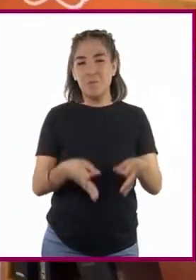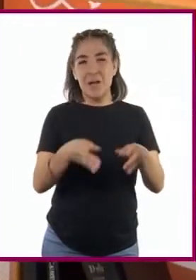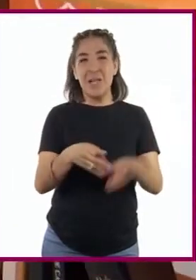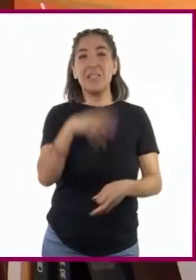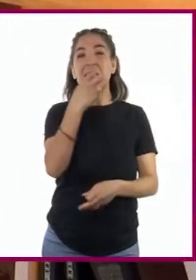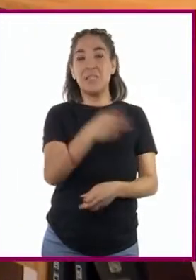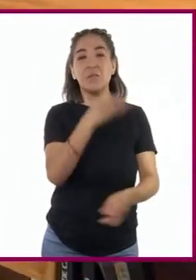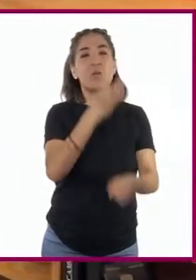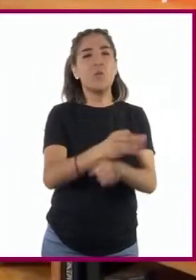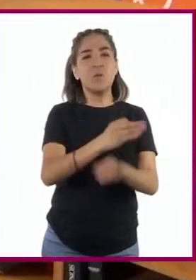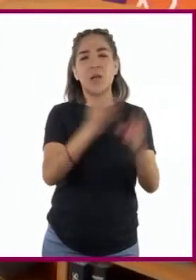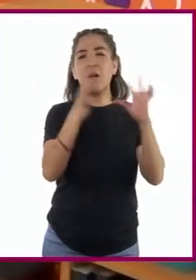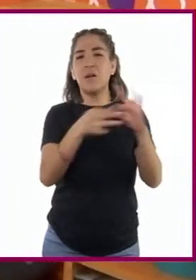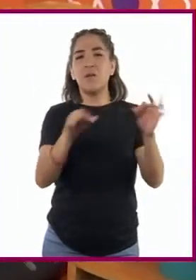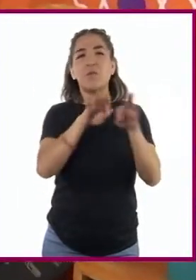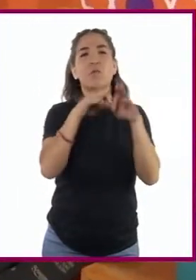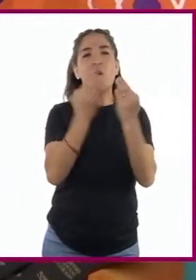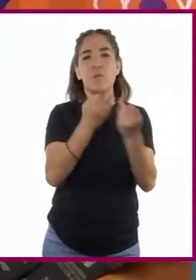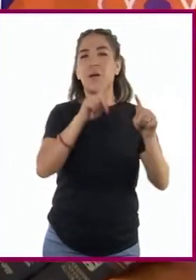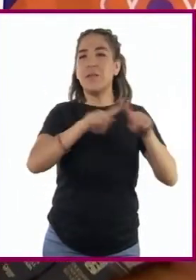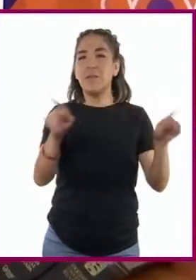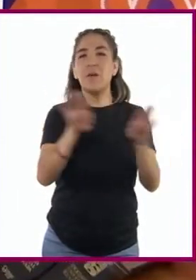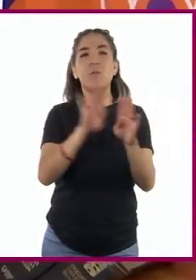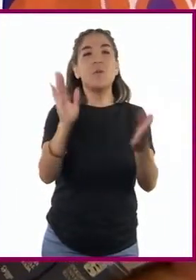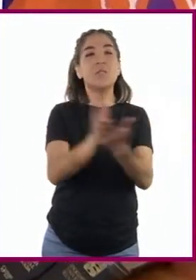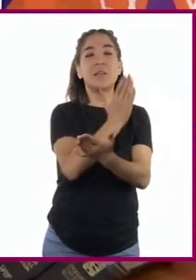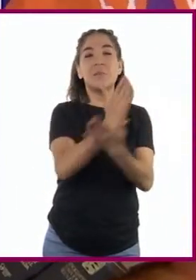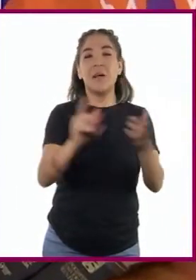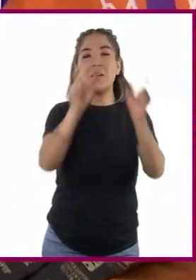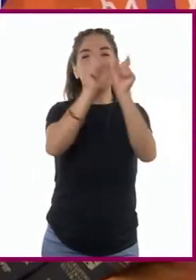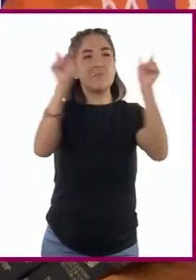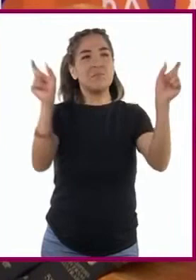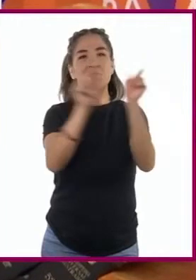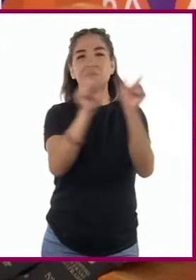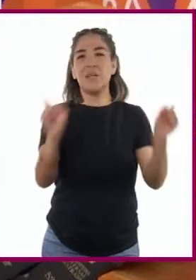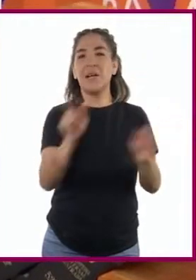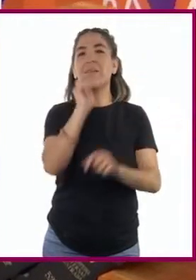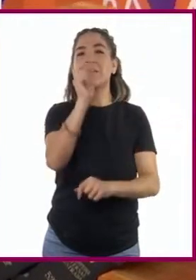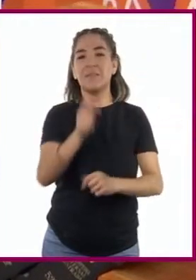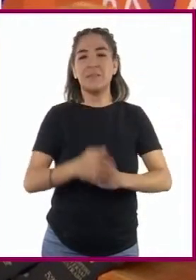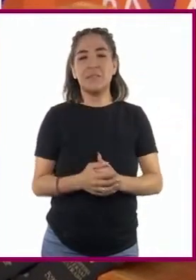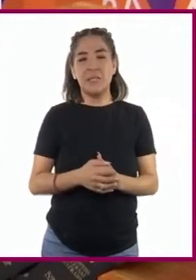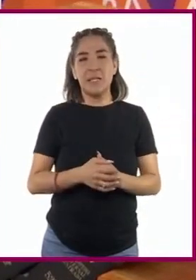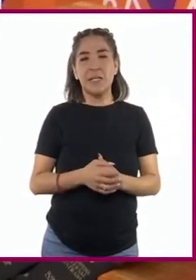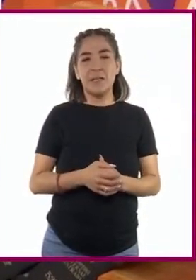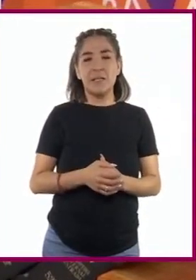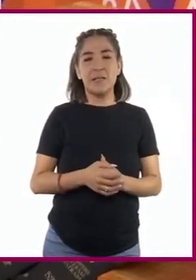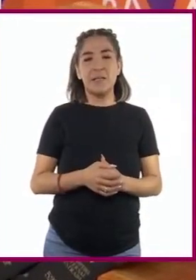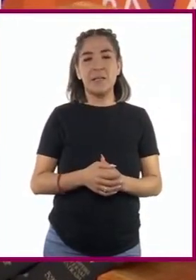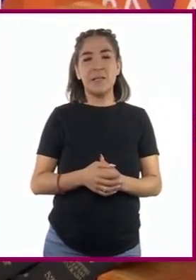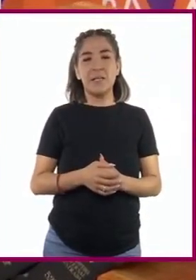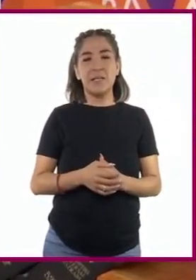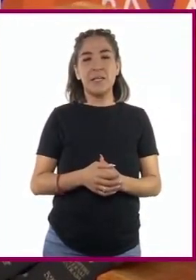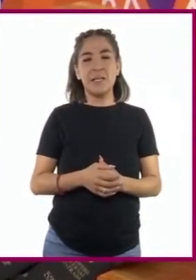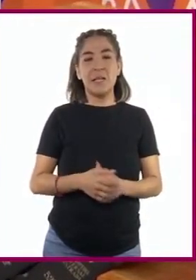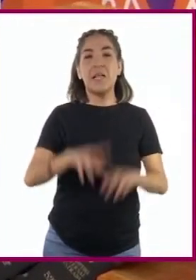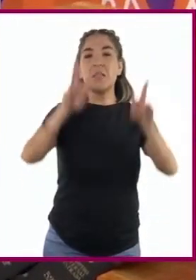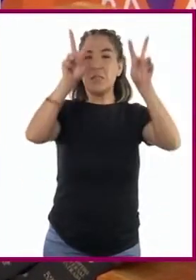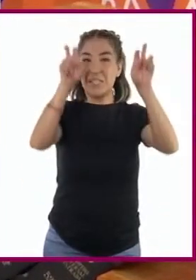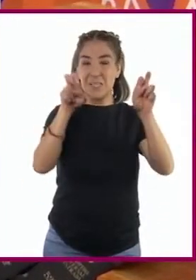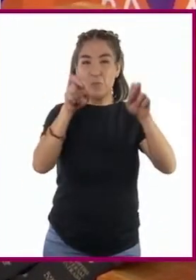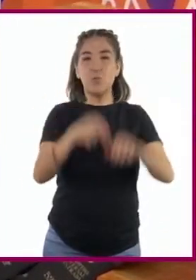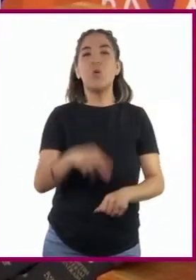texto tiene una estructura diferente al separar los elementos principales que son título, nombre del